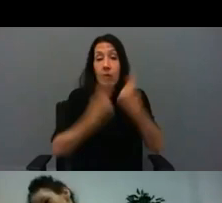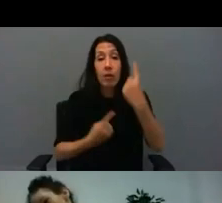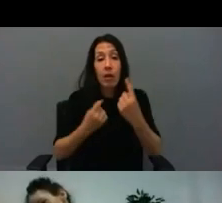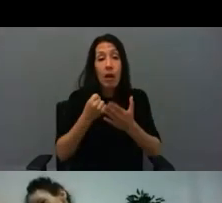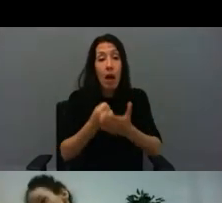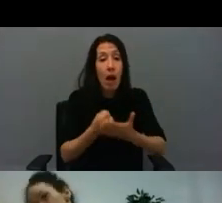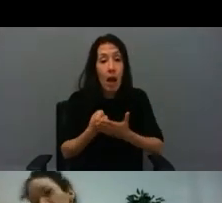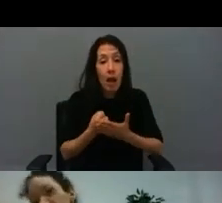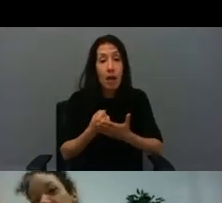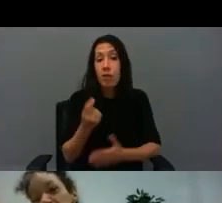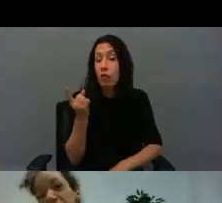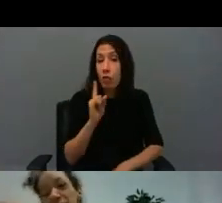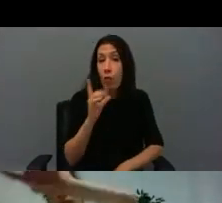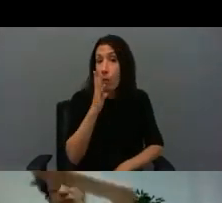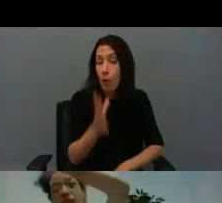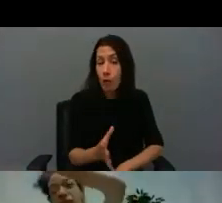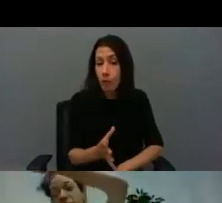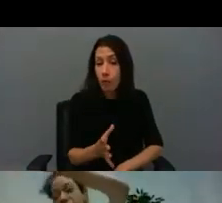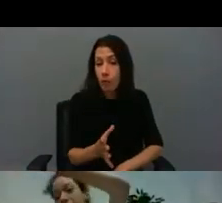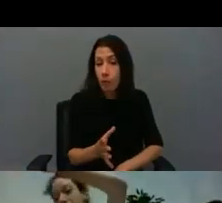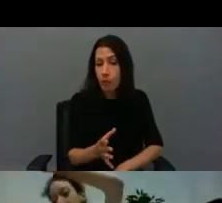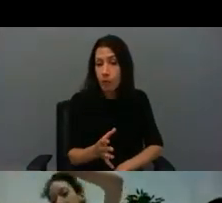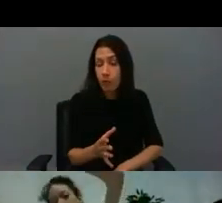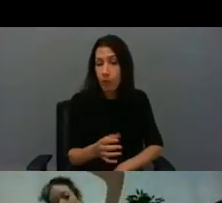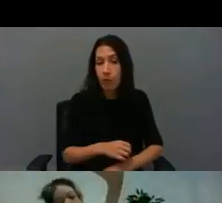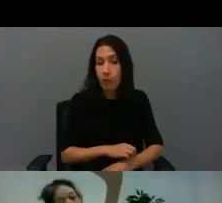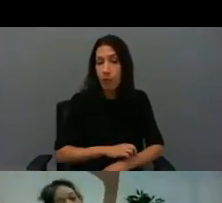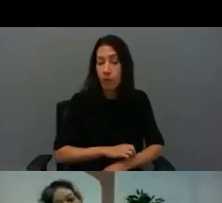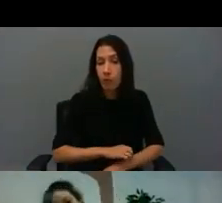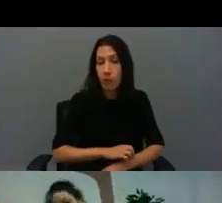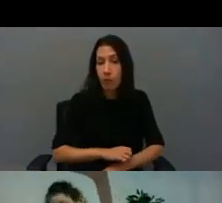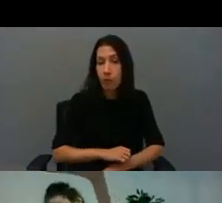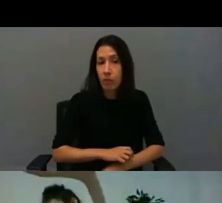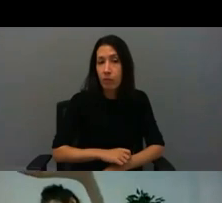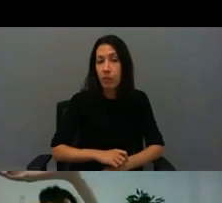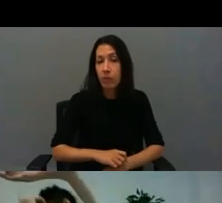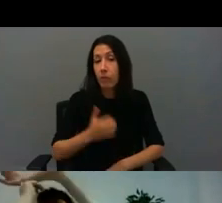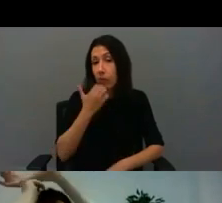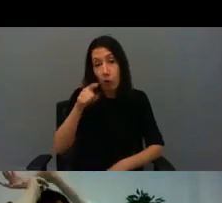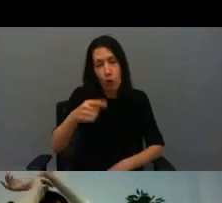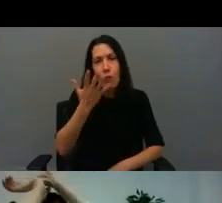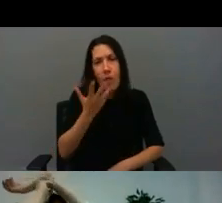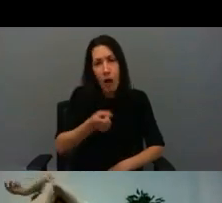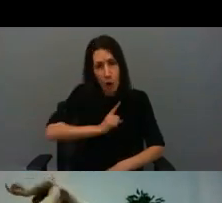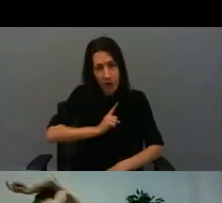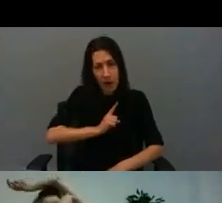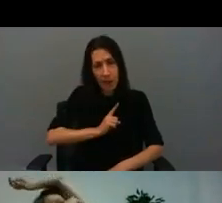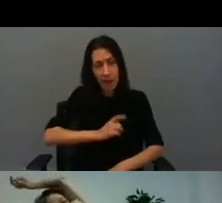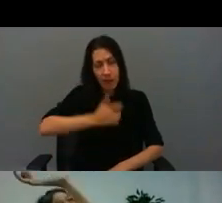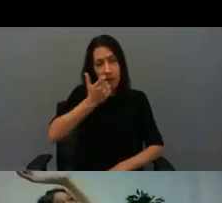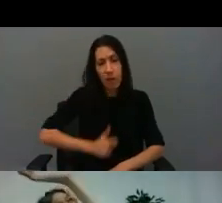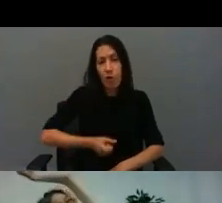no, porque yo, pongo mi caso, yo, tú me conoces, soy una persona